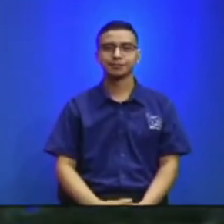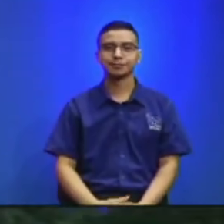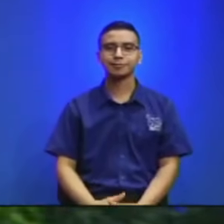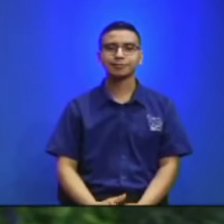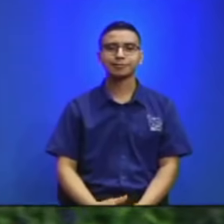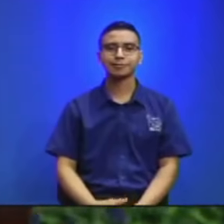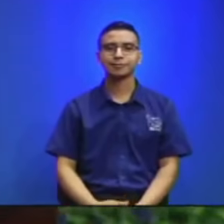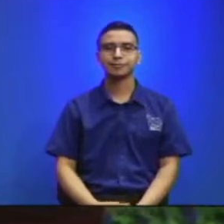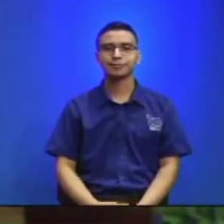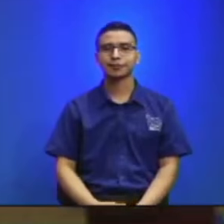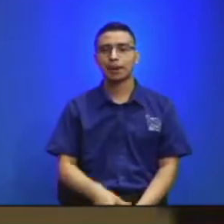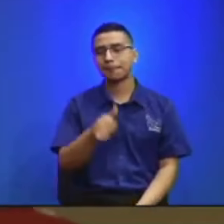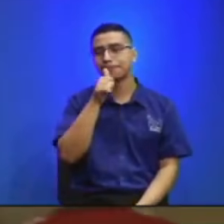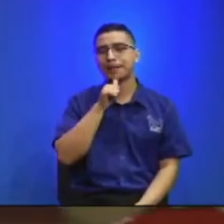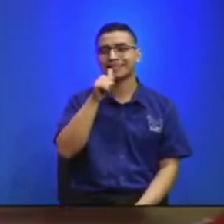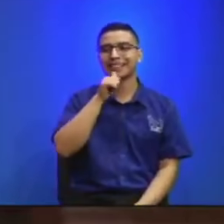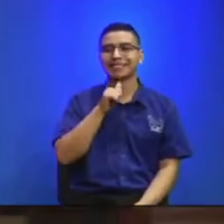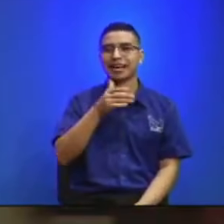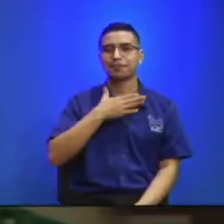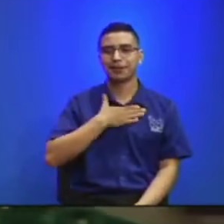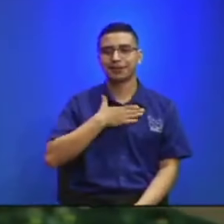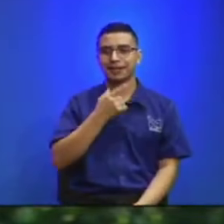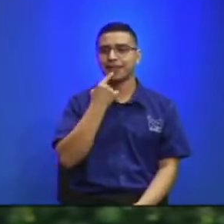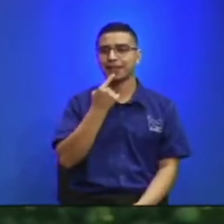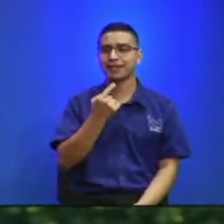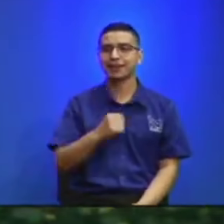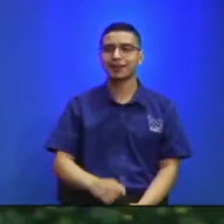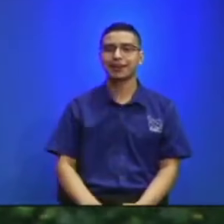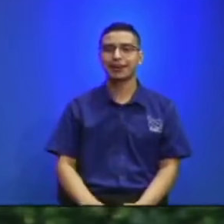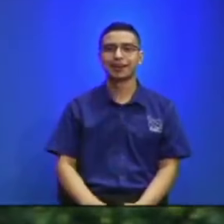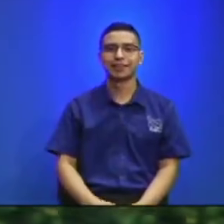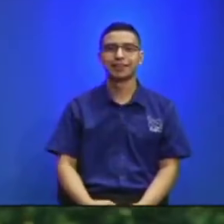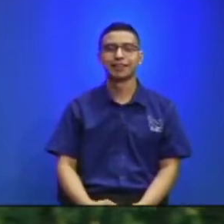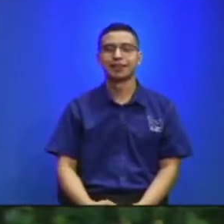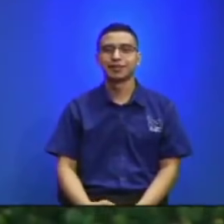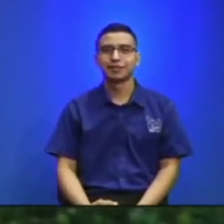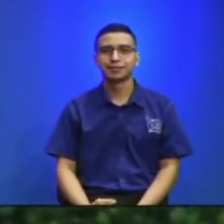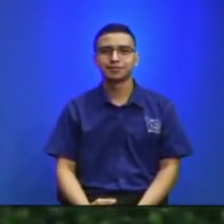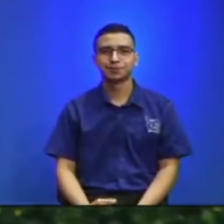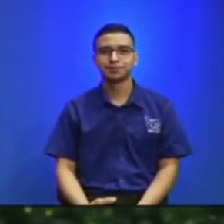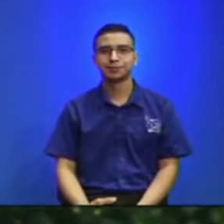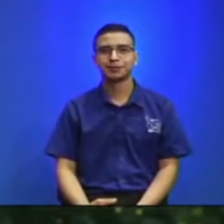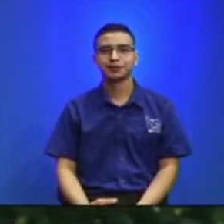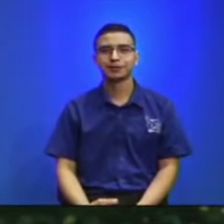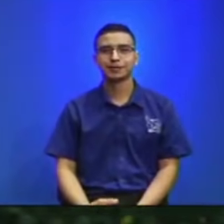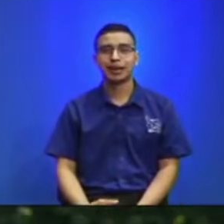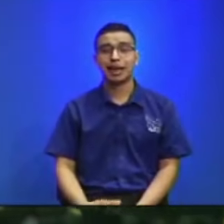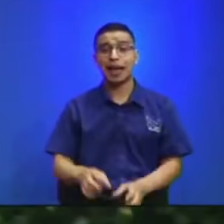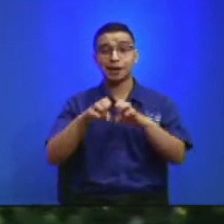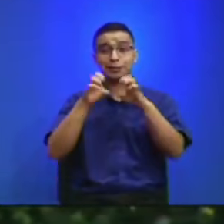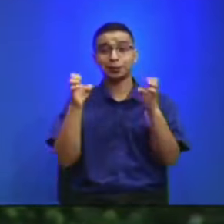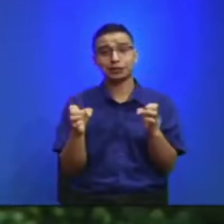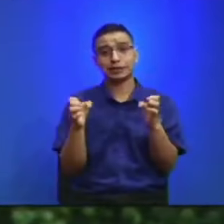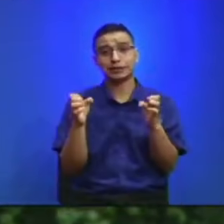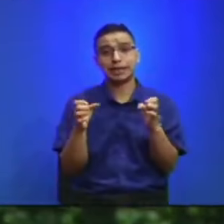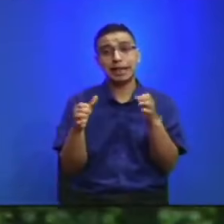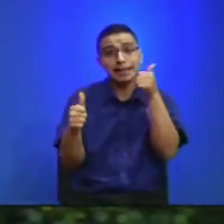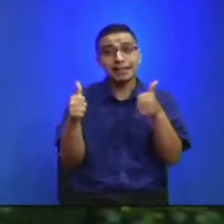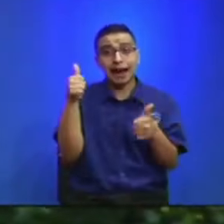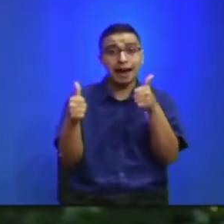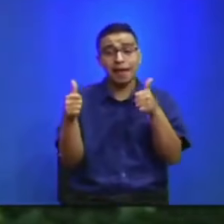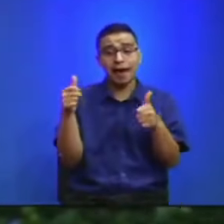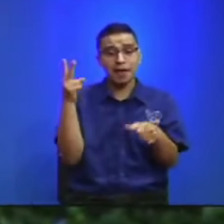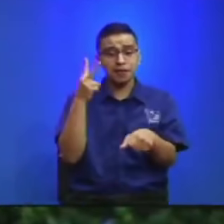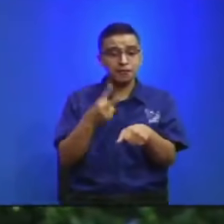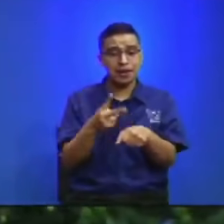y me tiene paciencia para que le conteste entonces cada vez que dice voy a